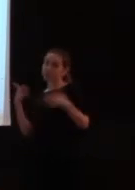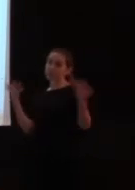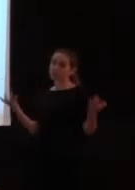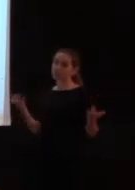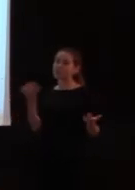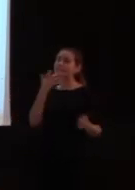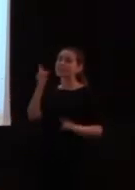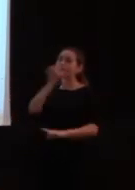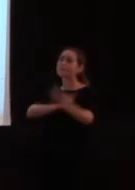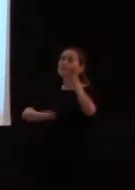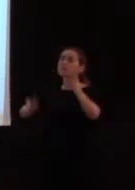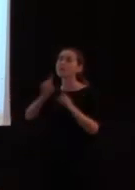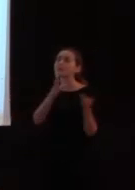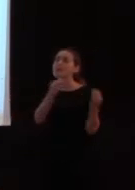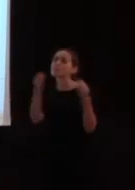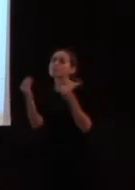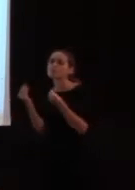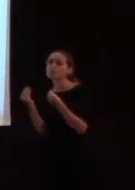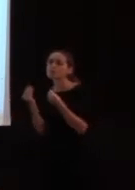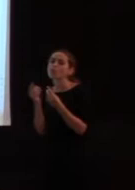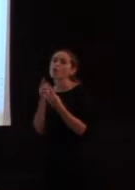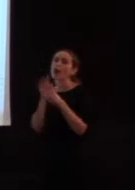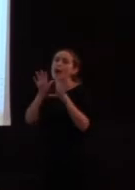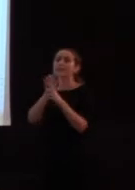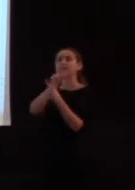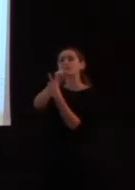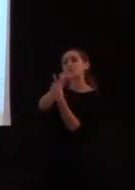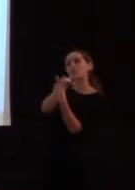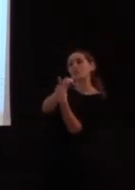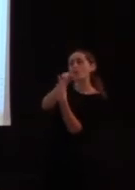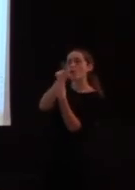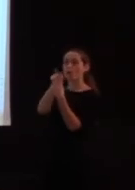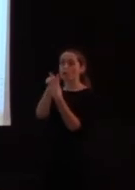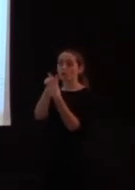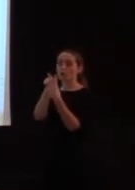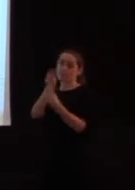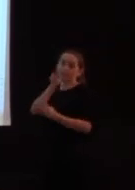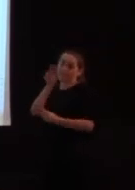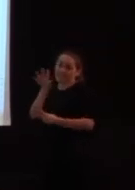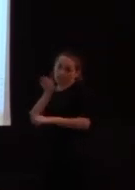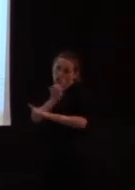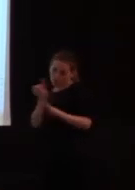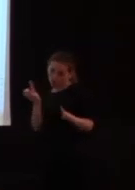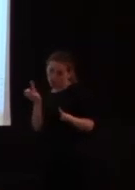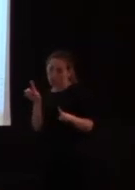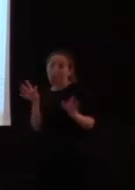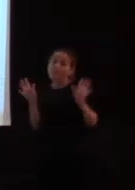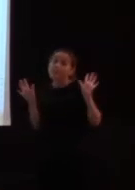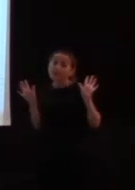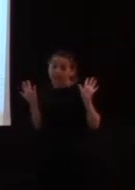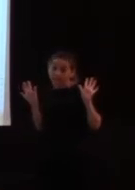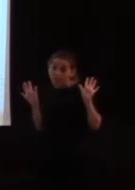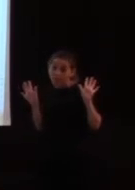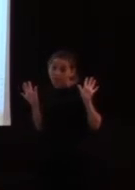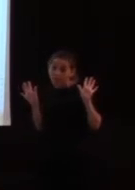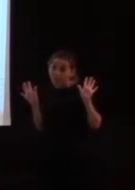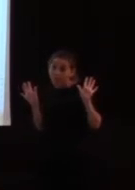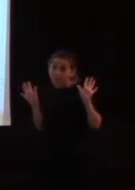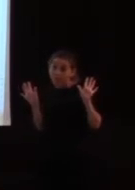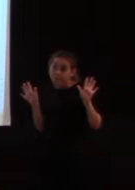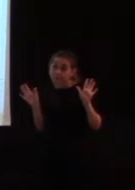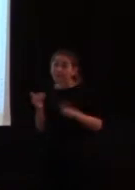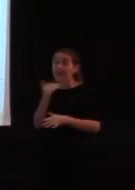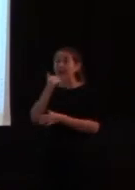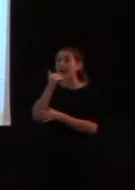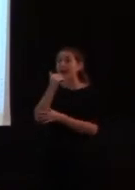muchos problemas, aprenderá uno o dos, pero no los 25 que tiene. Bueno, pero sí que es verdad que el hecho de cambiar un